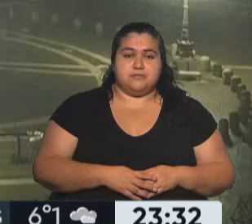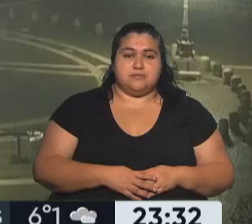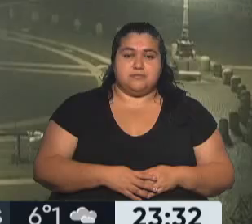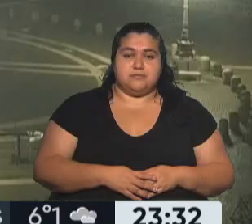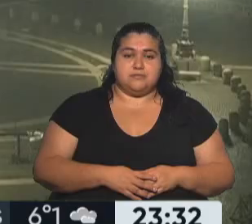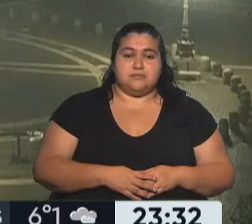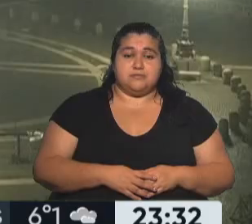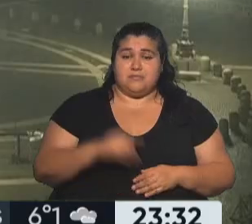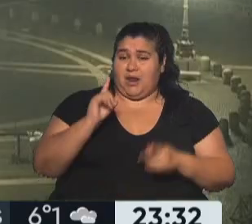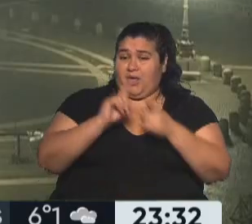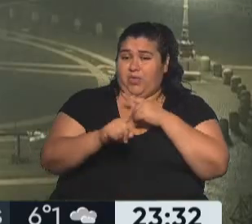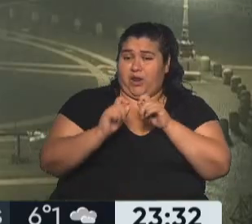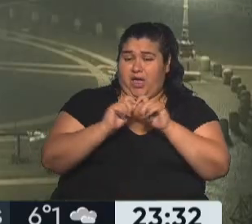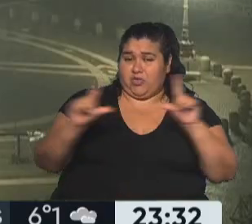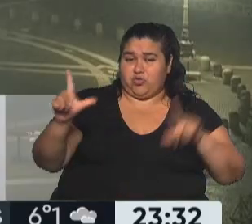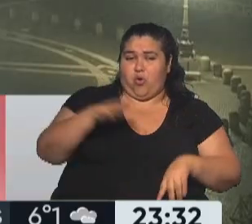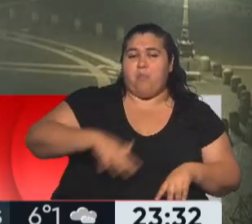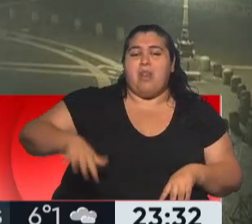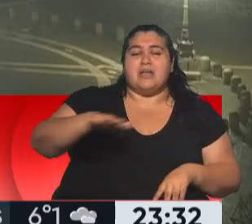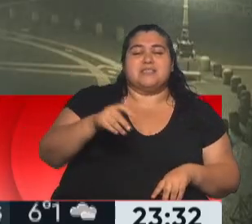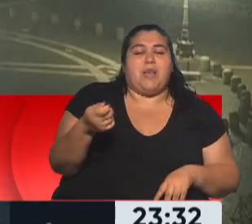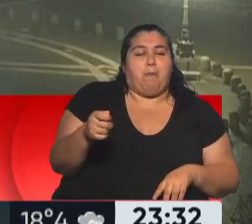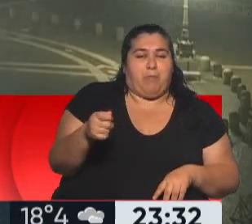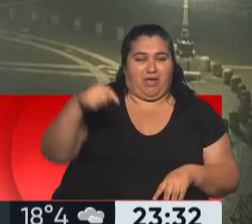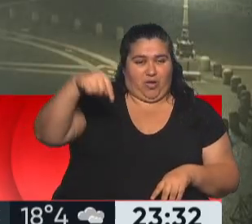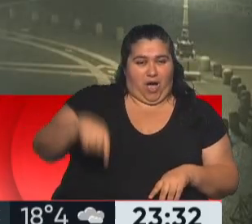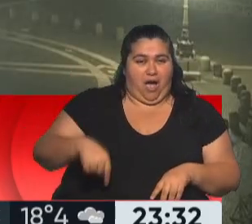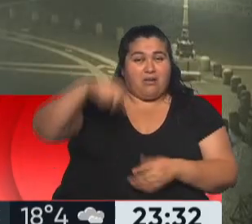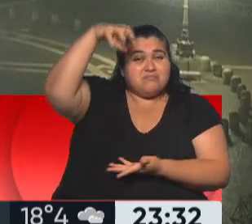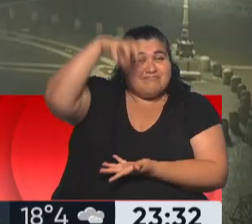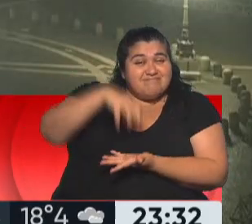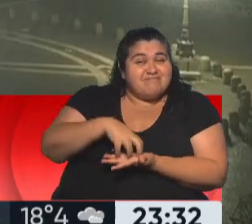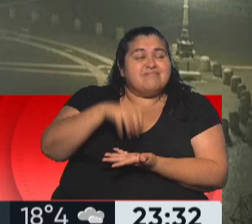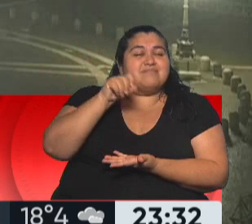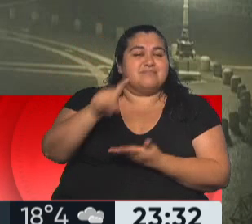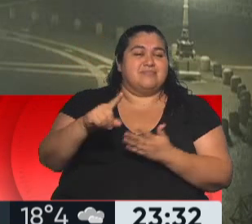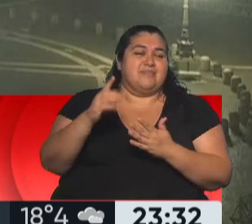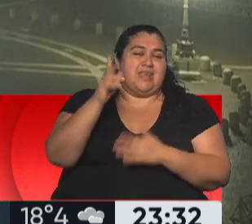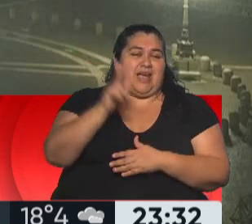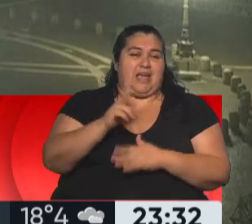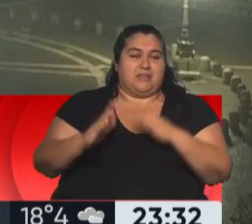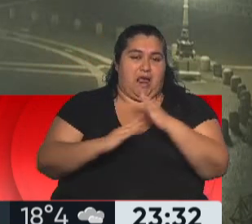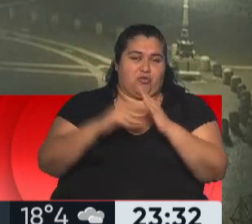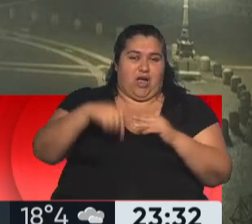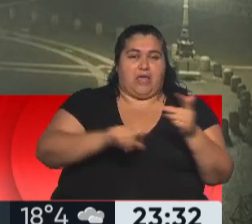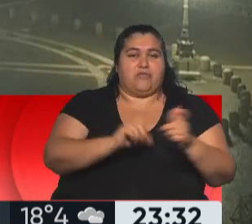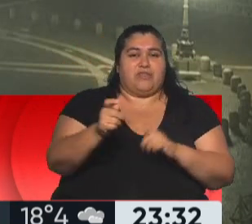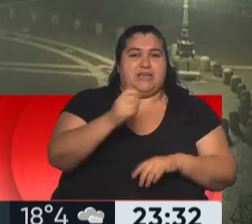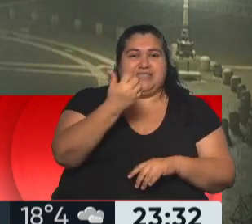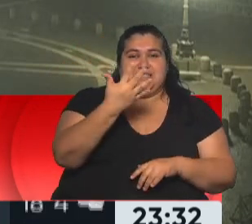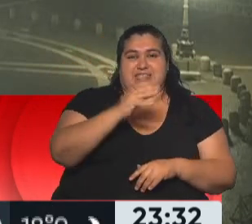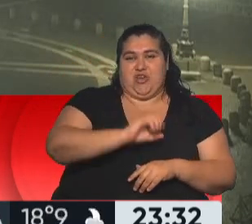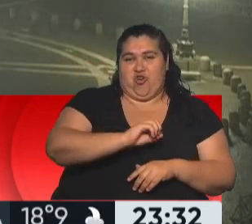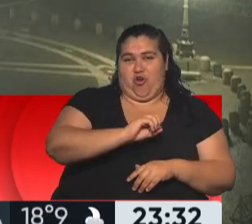Y esto es vivo, directo, la Plaza San Pedro. Así está el Vaticano, por supuesto, allá son 5 horas más, están en plena madrugada y